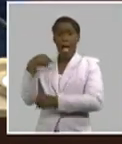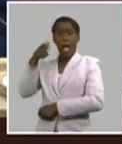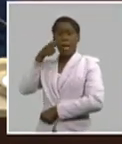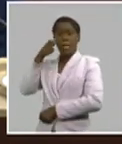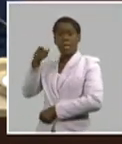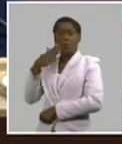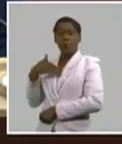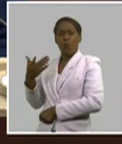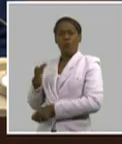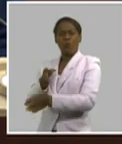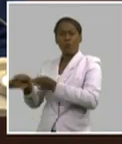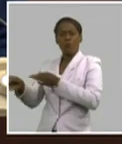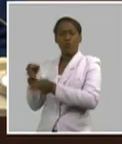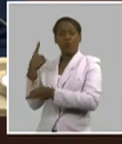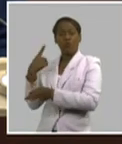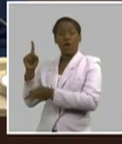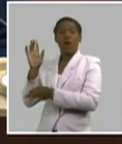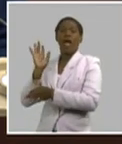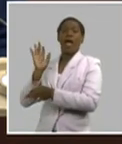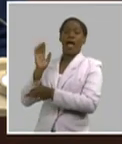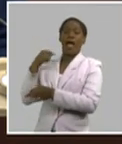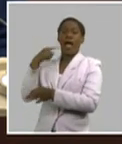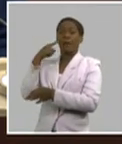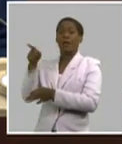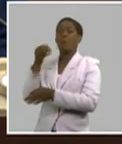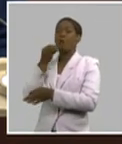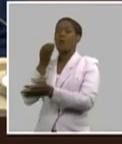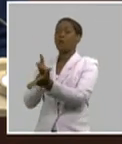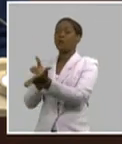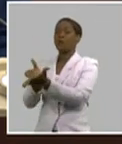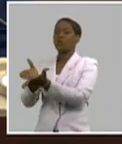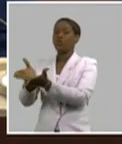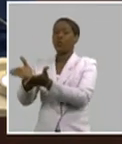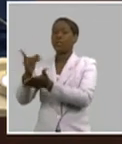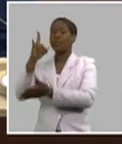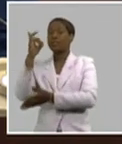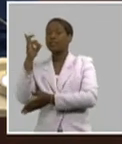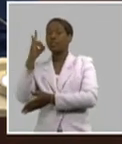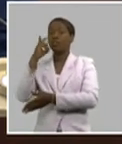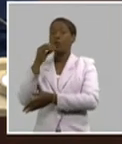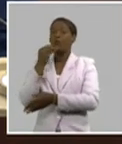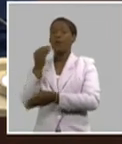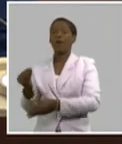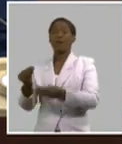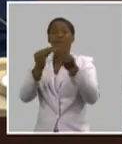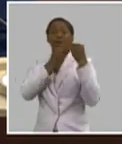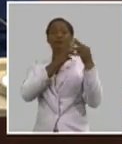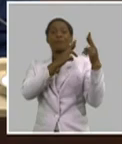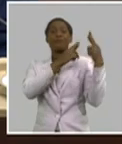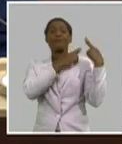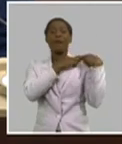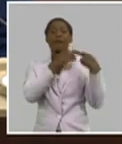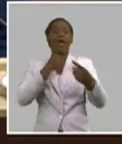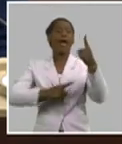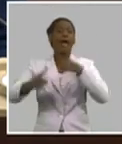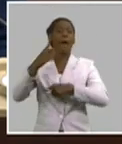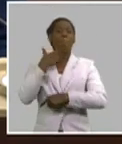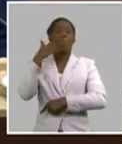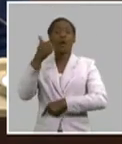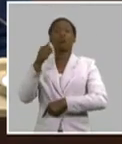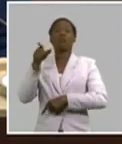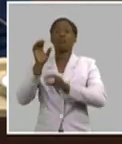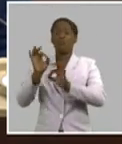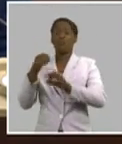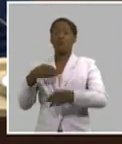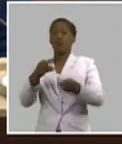van desempeñando esos cuadros para definir si se promueven o no se promueven y que cada una de las responsabilidades que va ocupando le vaya aportando